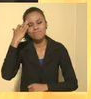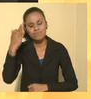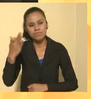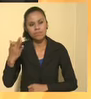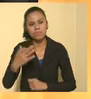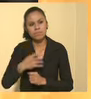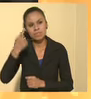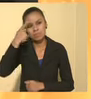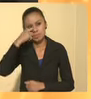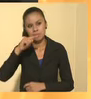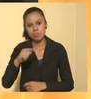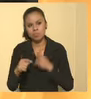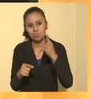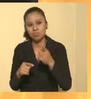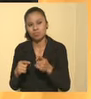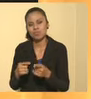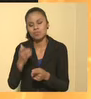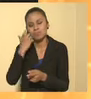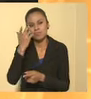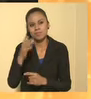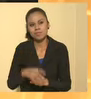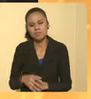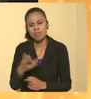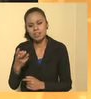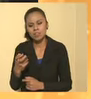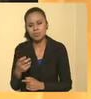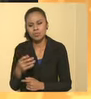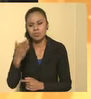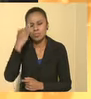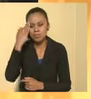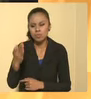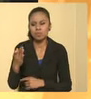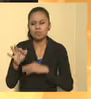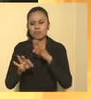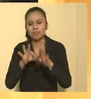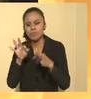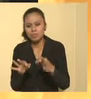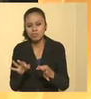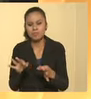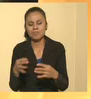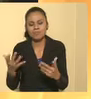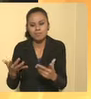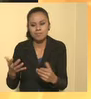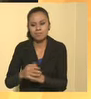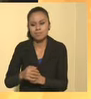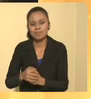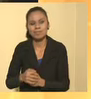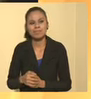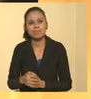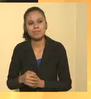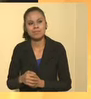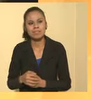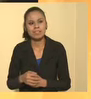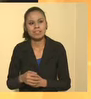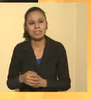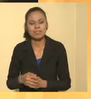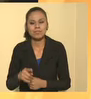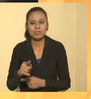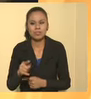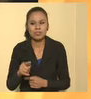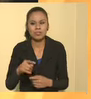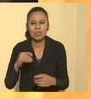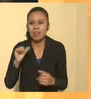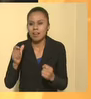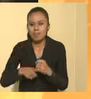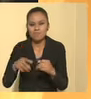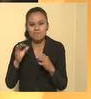que sea exactamente lo que tú quieres. Así para que es. Nos dé el tiempo de diseñarlo, de proyectarlo, de depurarlo y de hacerte una propuesta